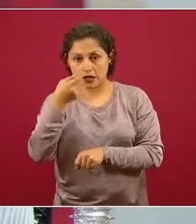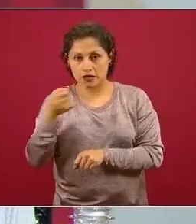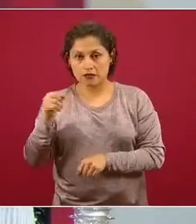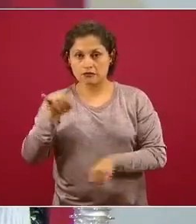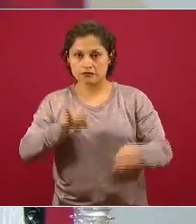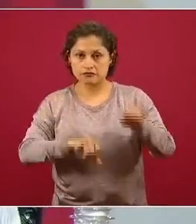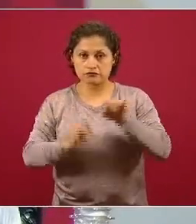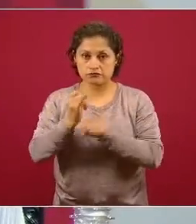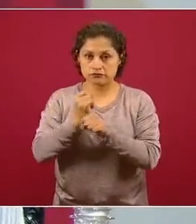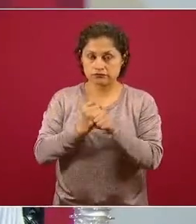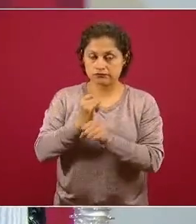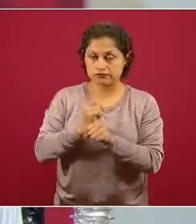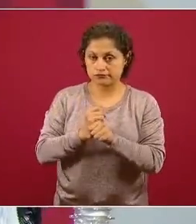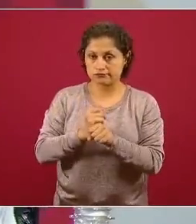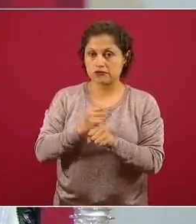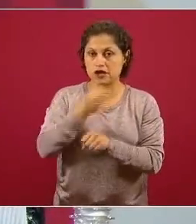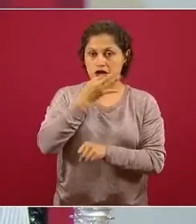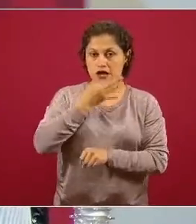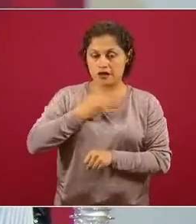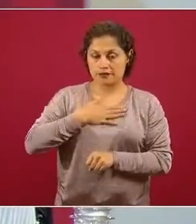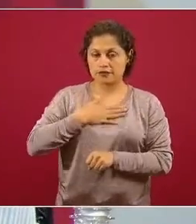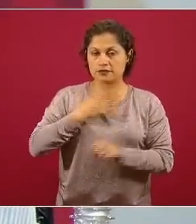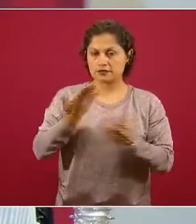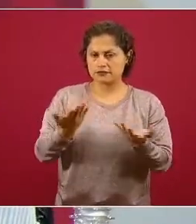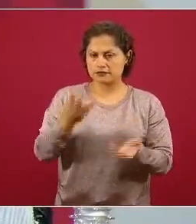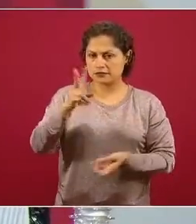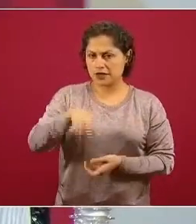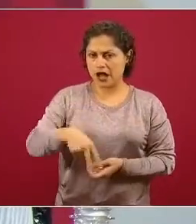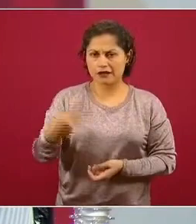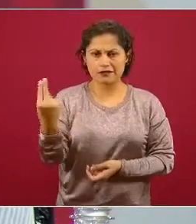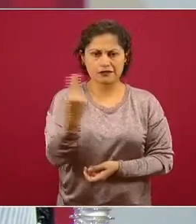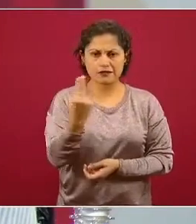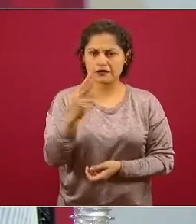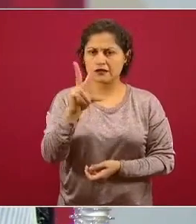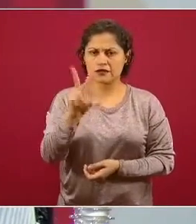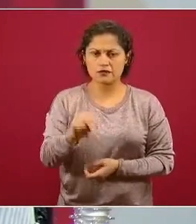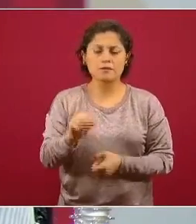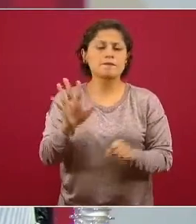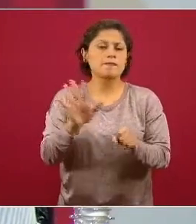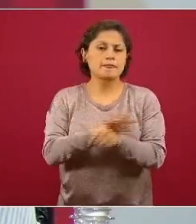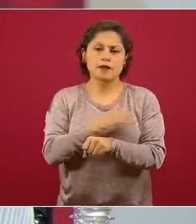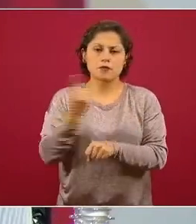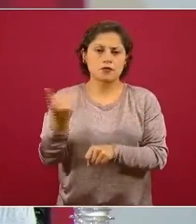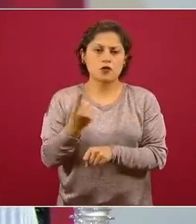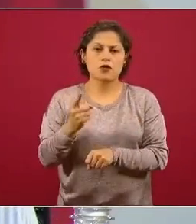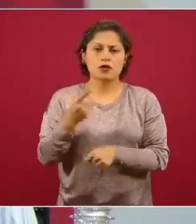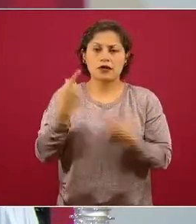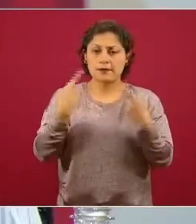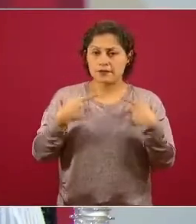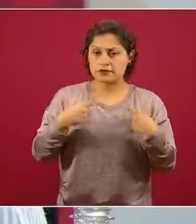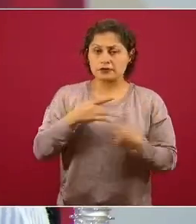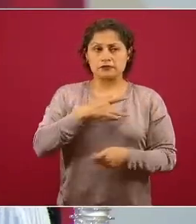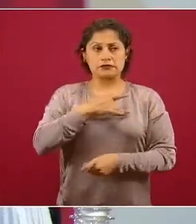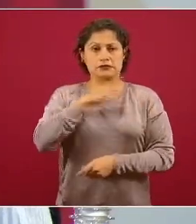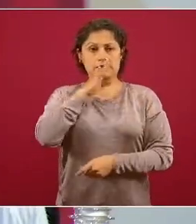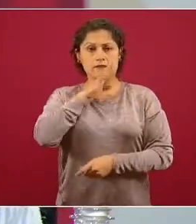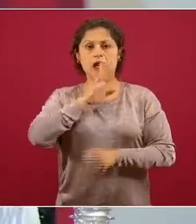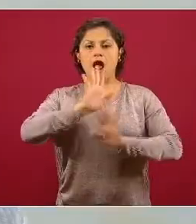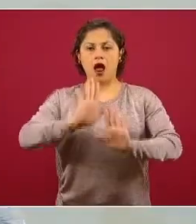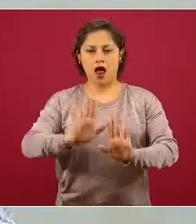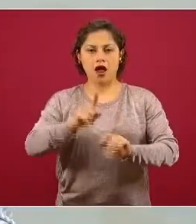estrictamente, porque solo se debería hacer si la persona tiene signos y síntomas, porque el